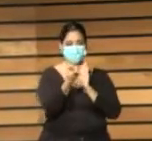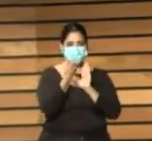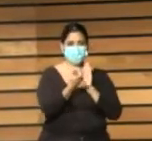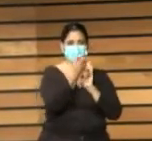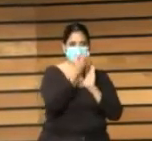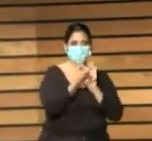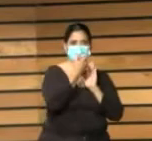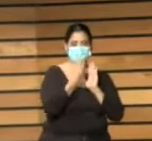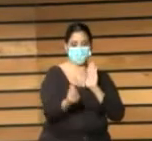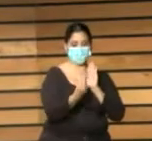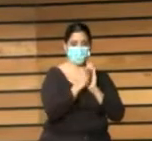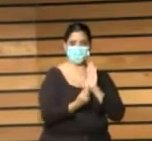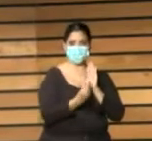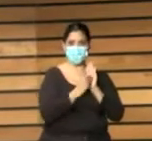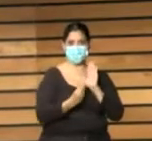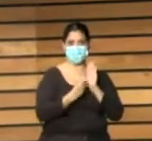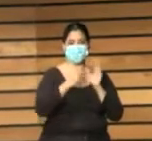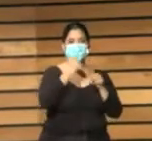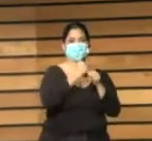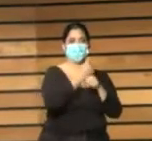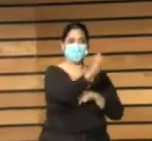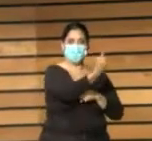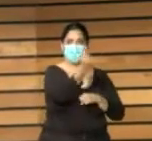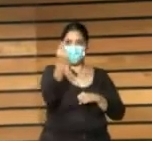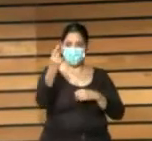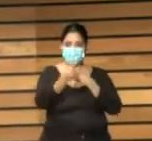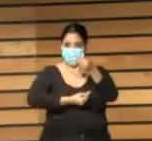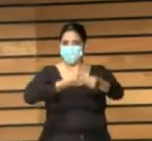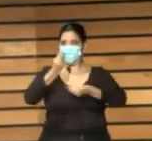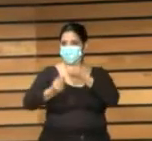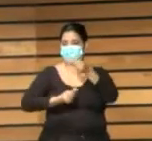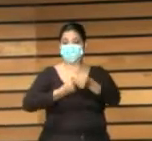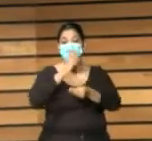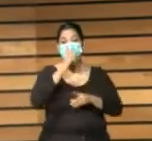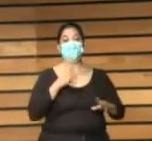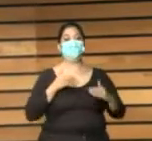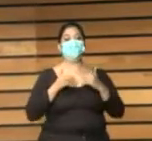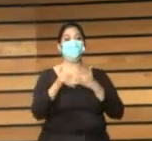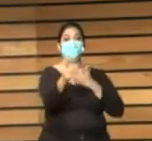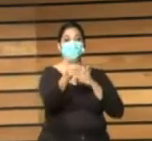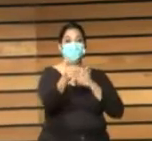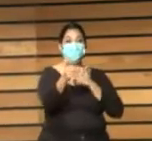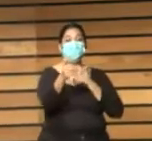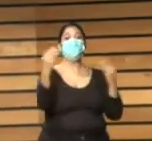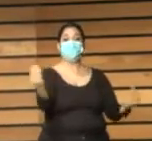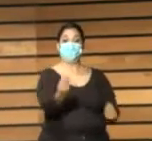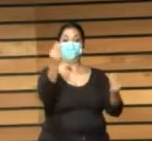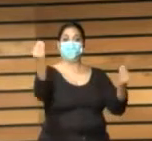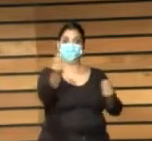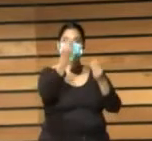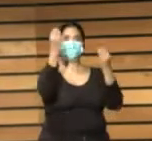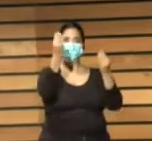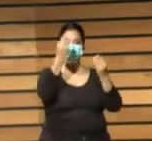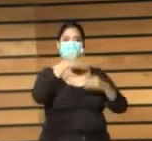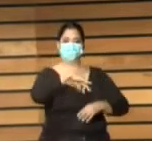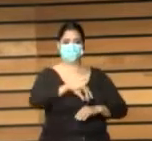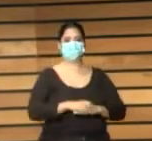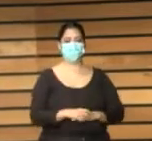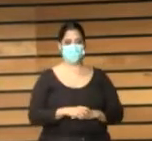se realiza en las bibliotecas públicas y que sirvan de herramienta para la implementación de mejores políticas